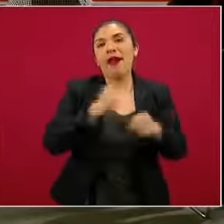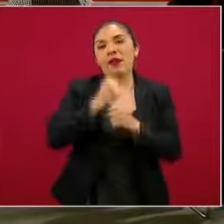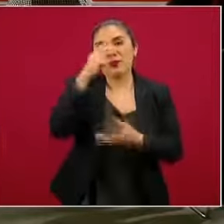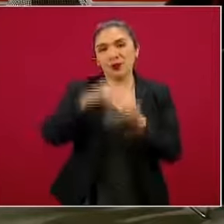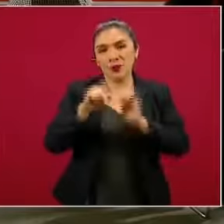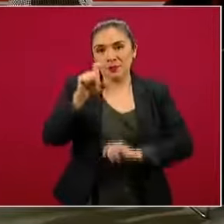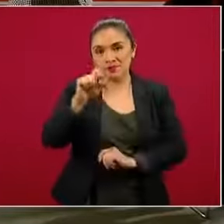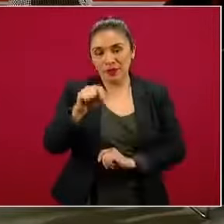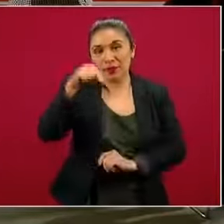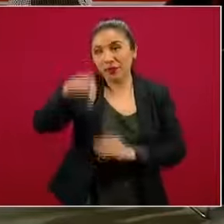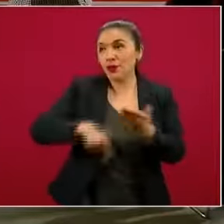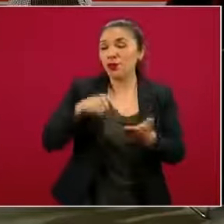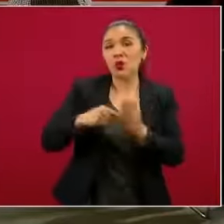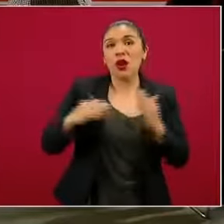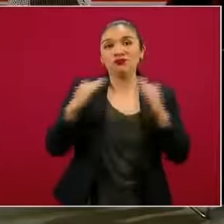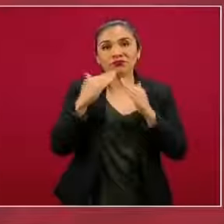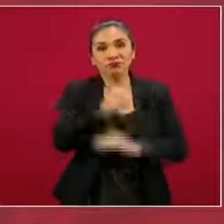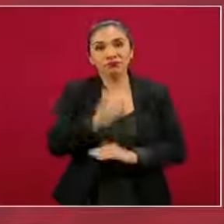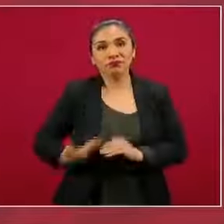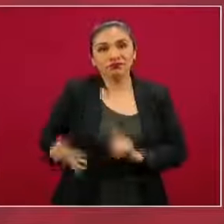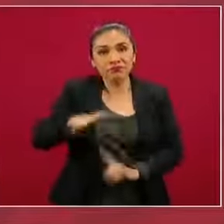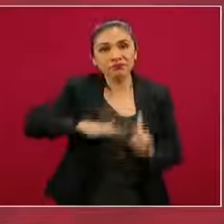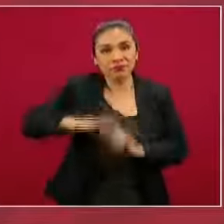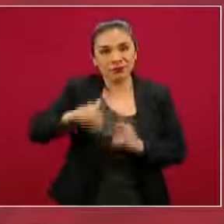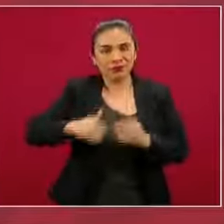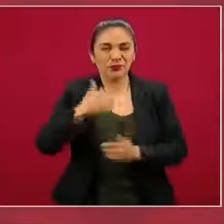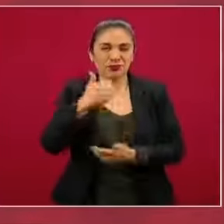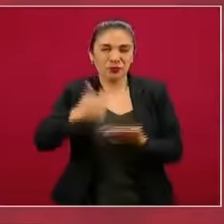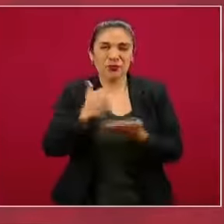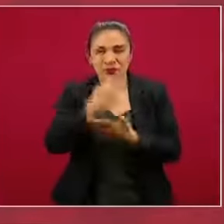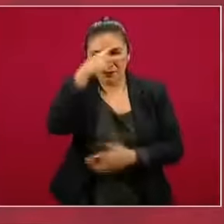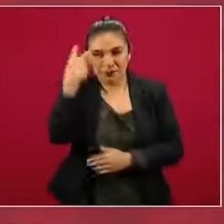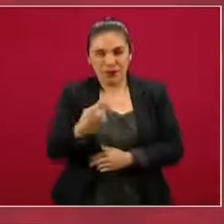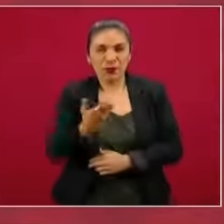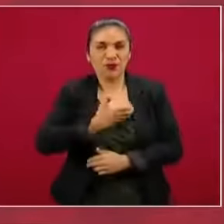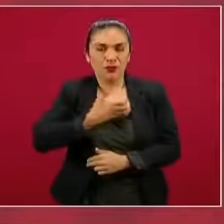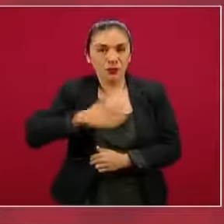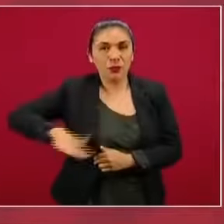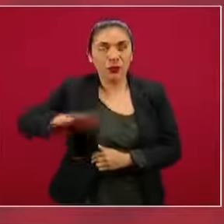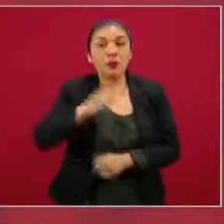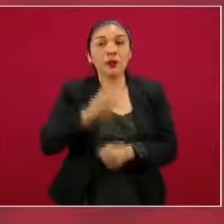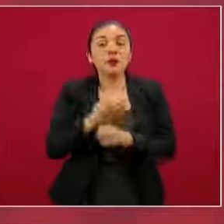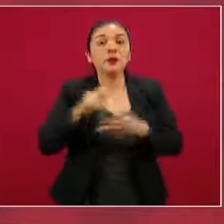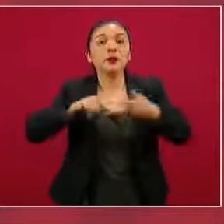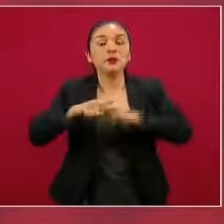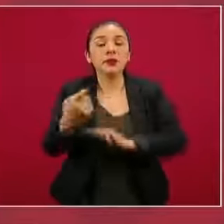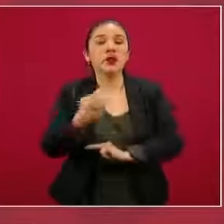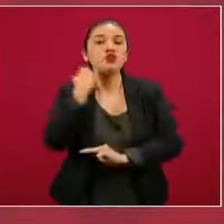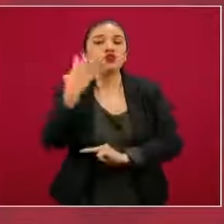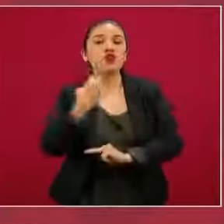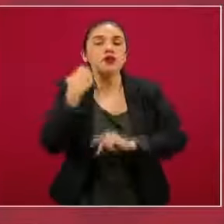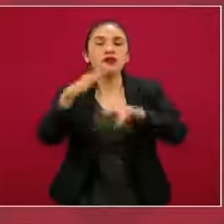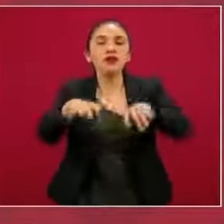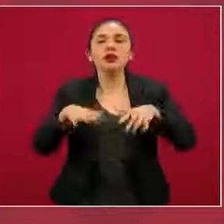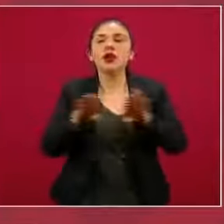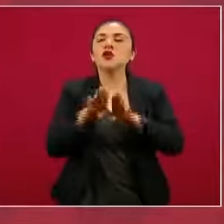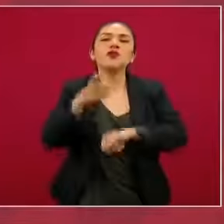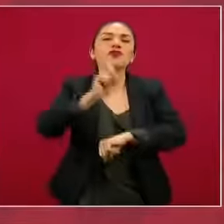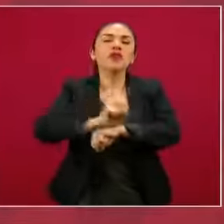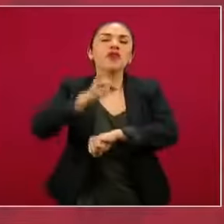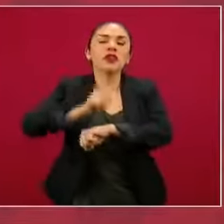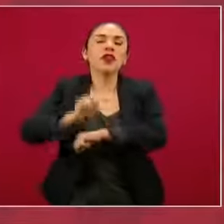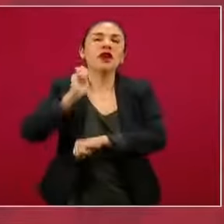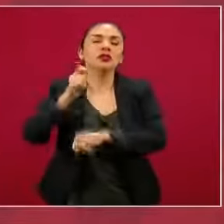2020. Estamos en el Palacio Nacional de México, en la Ciudad de México, y vamos a iniciar la conferencia de prensa diaria